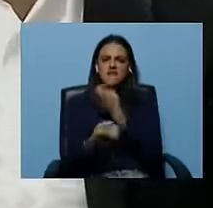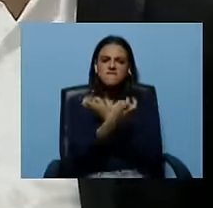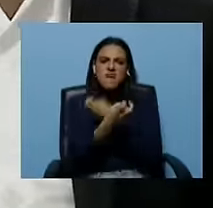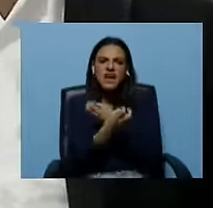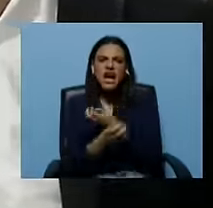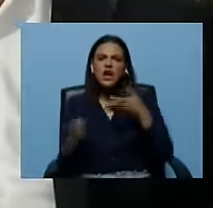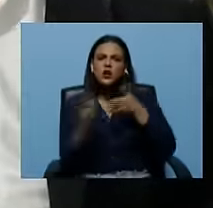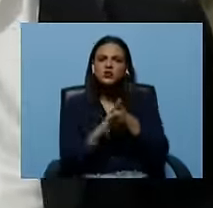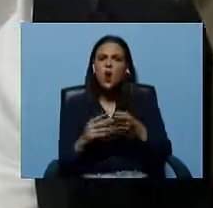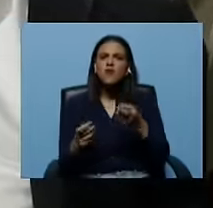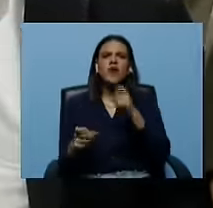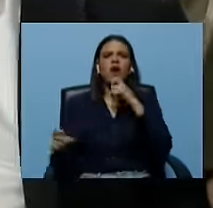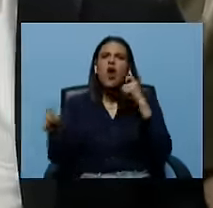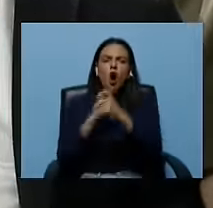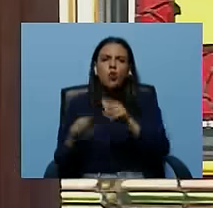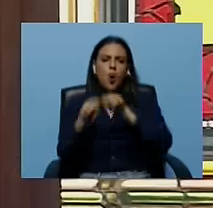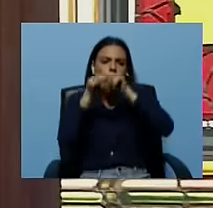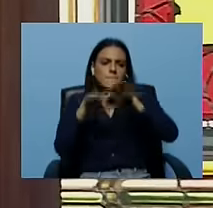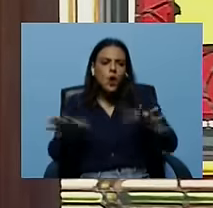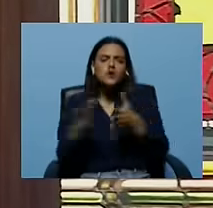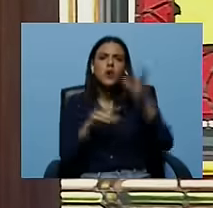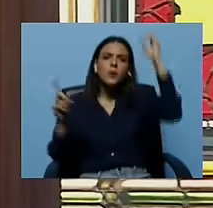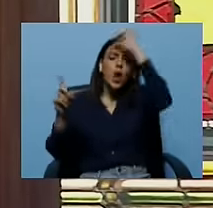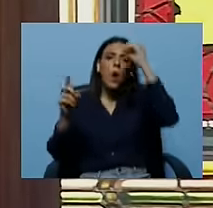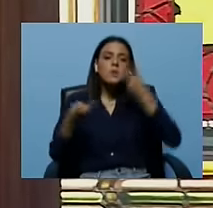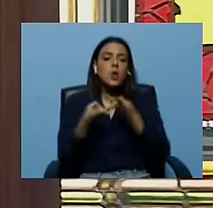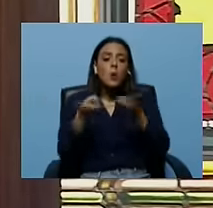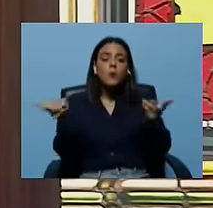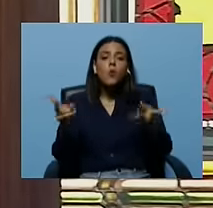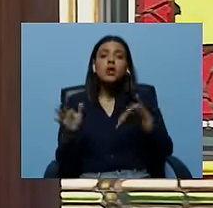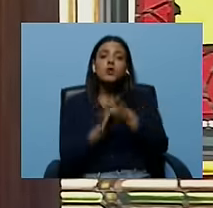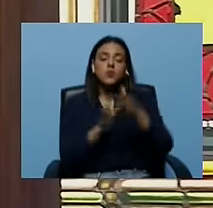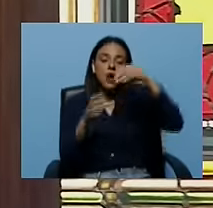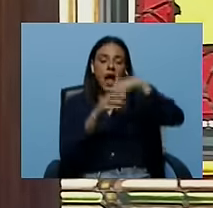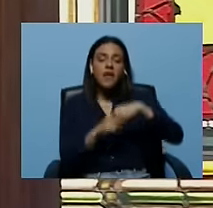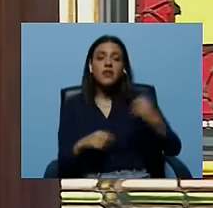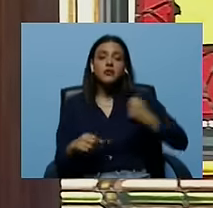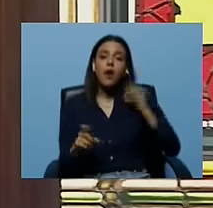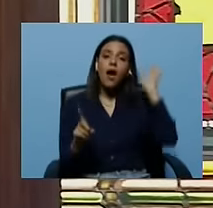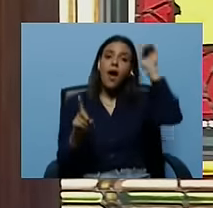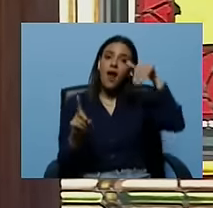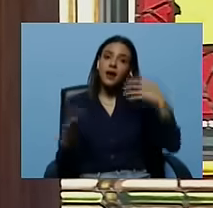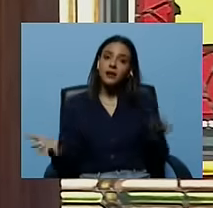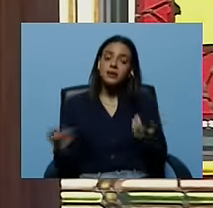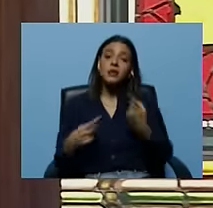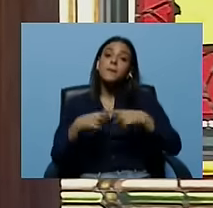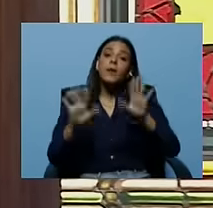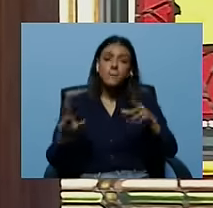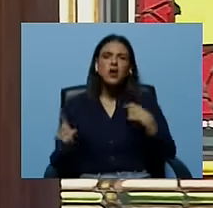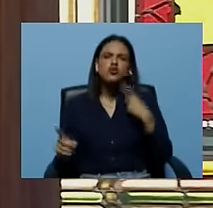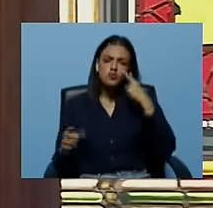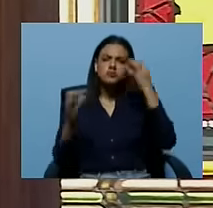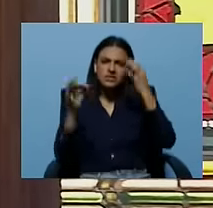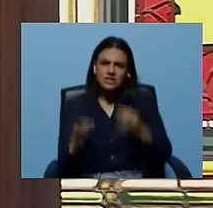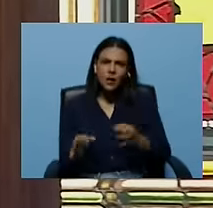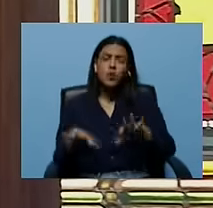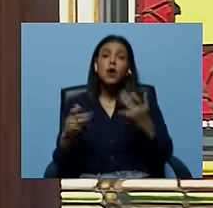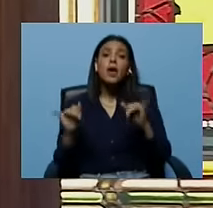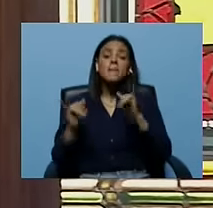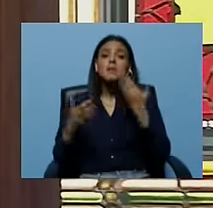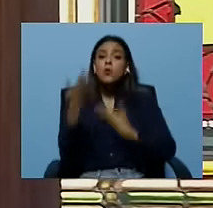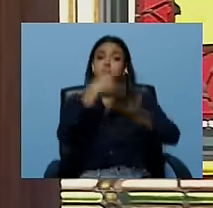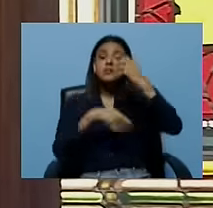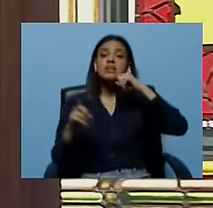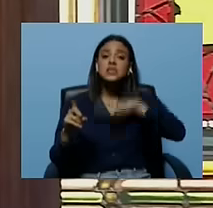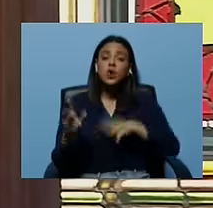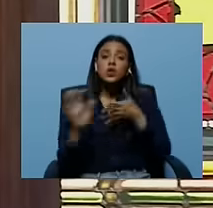odio, en venganza, la opinión pública argentina, pero estoy seguro que la Argentina de Perón,